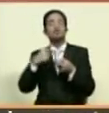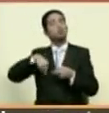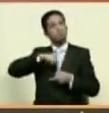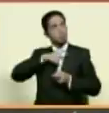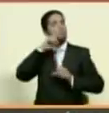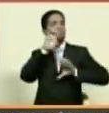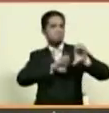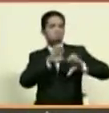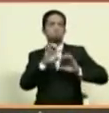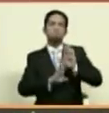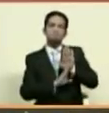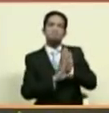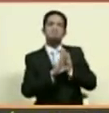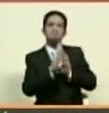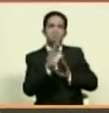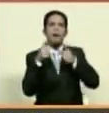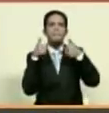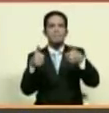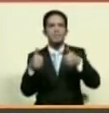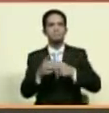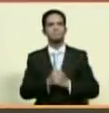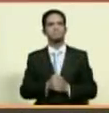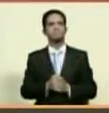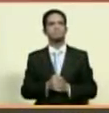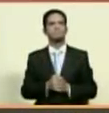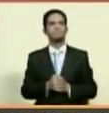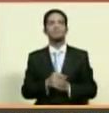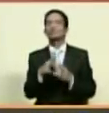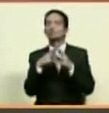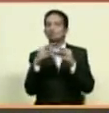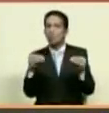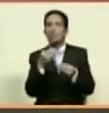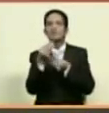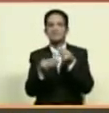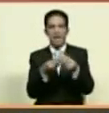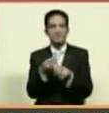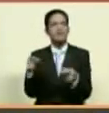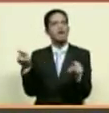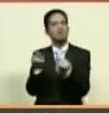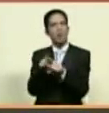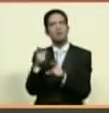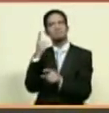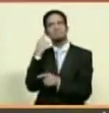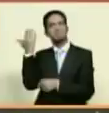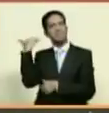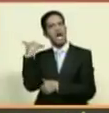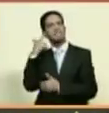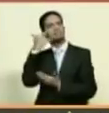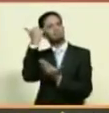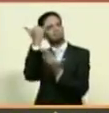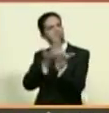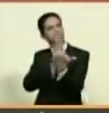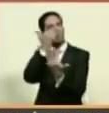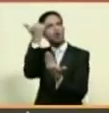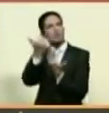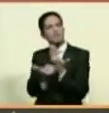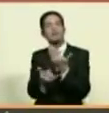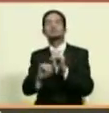La recaudación se está haciendo tal cual como se tiene previsto en el marco del programa. Es decir, que